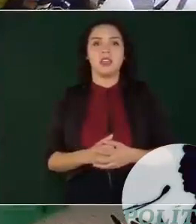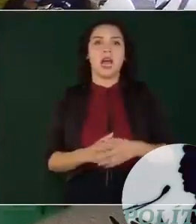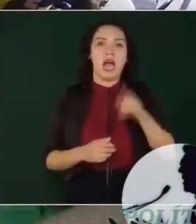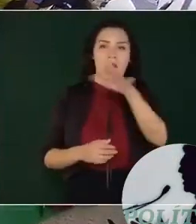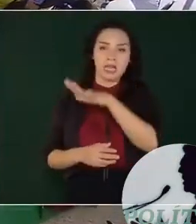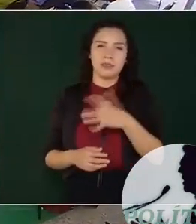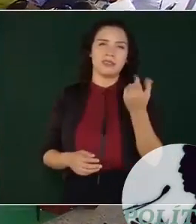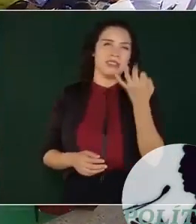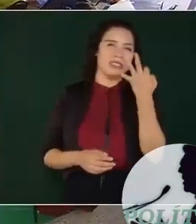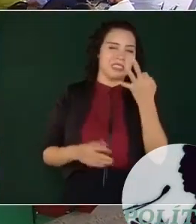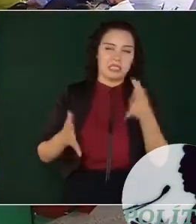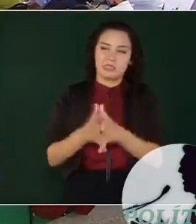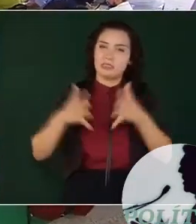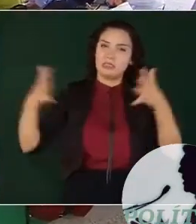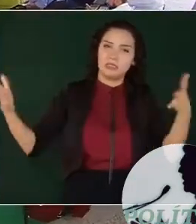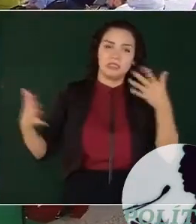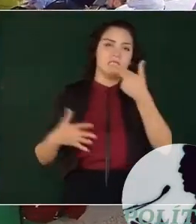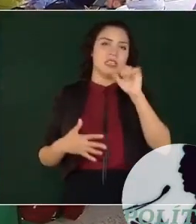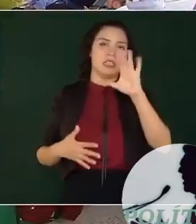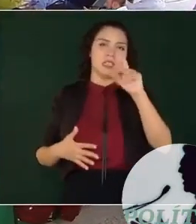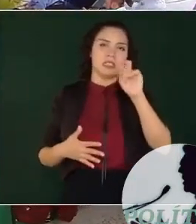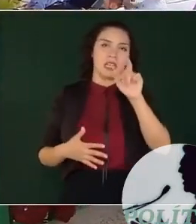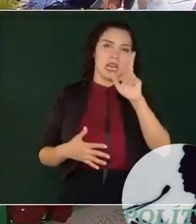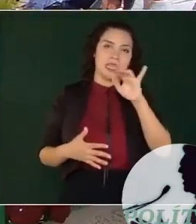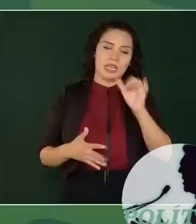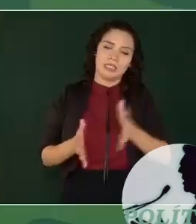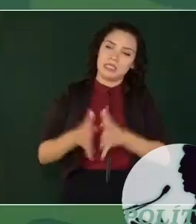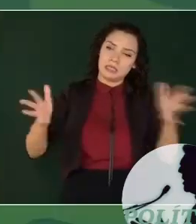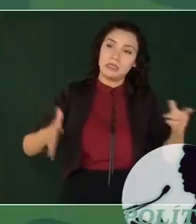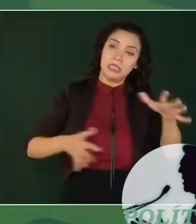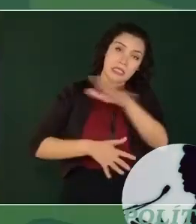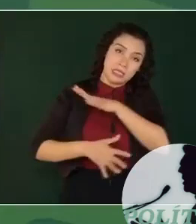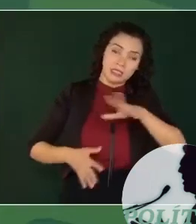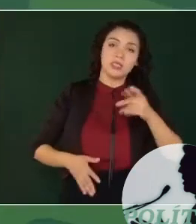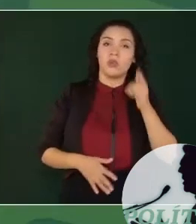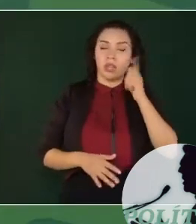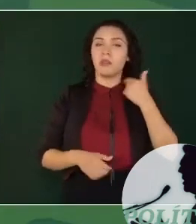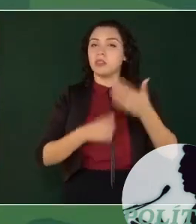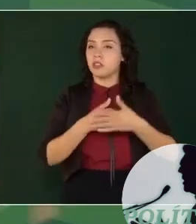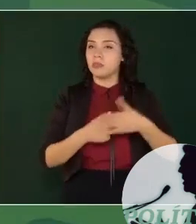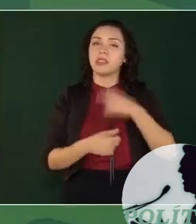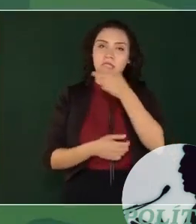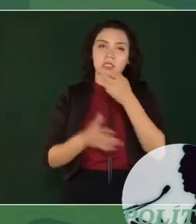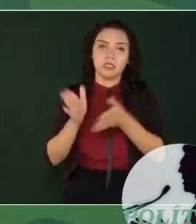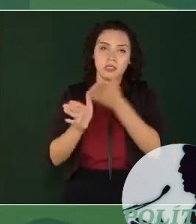superficie de 3 hectáreas, que es donde se plantea poder desarrollar el proyecto y que está totalmente